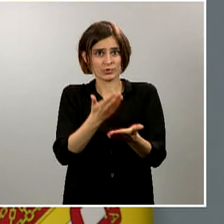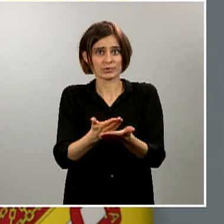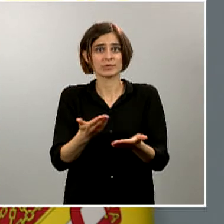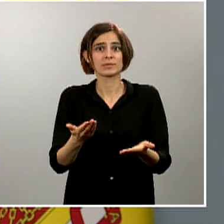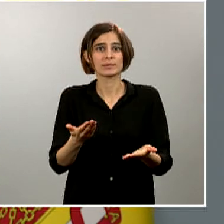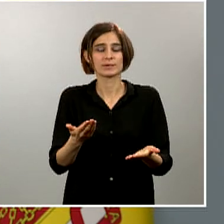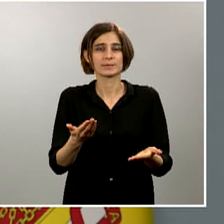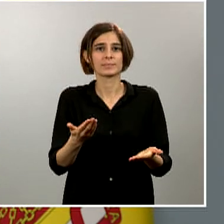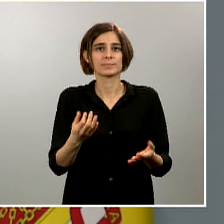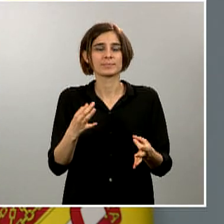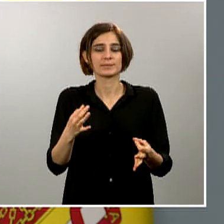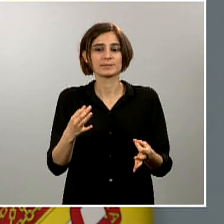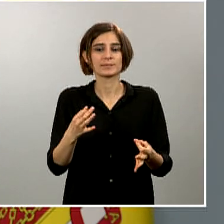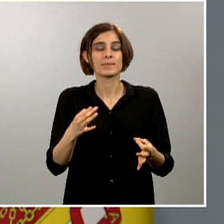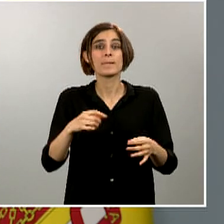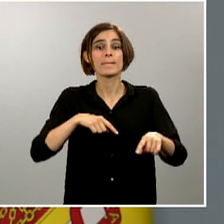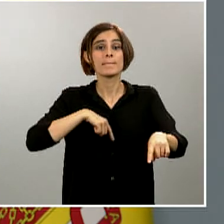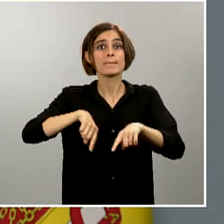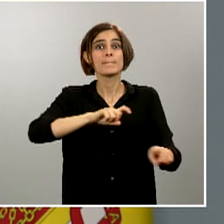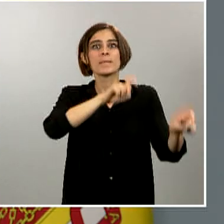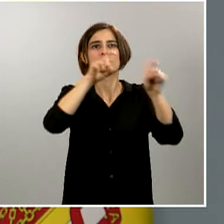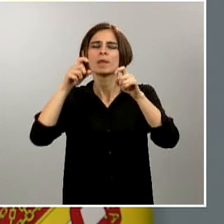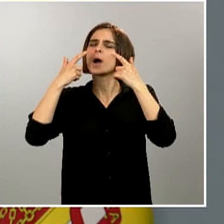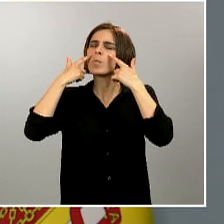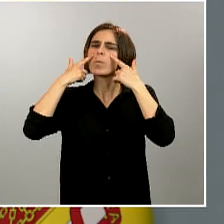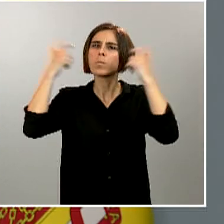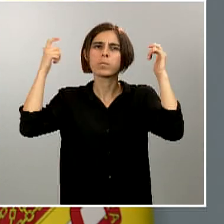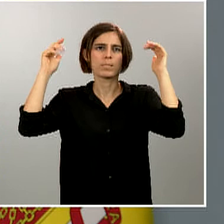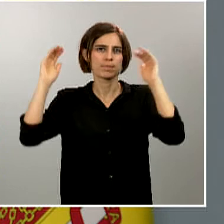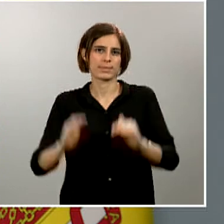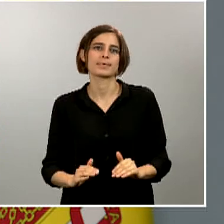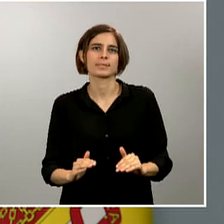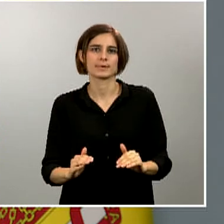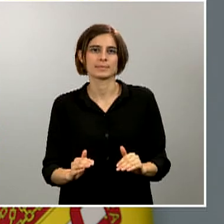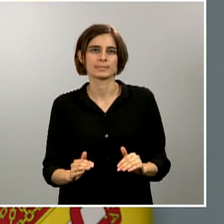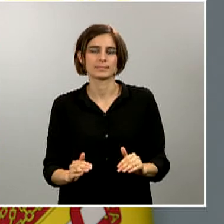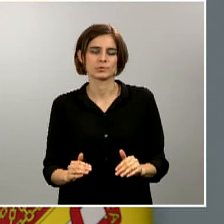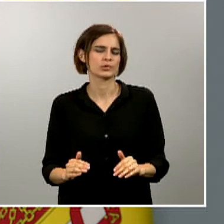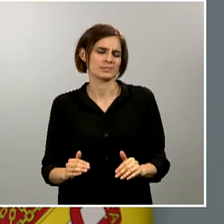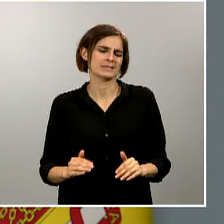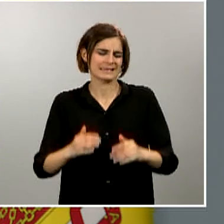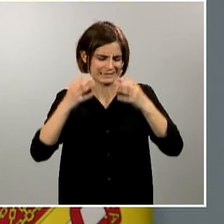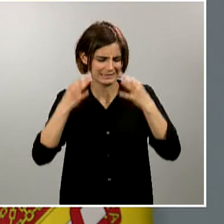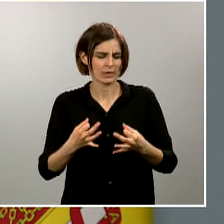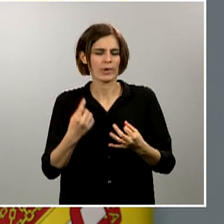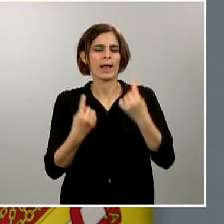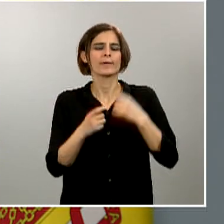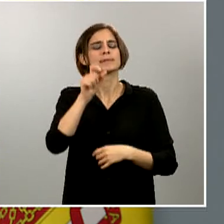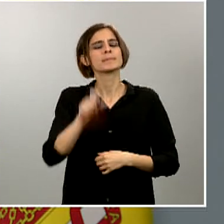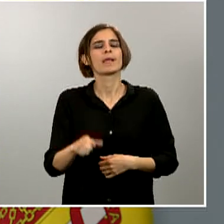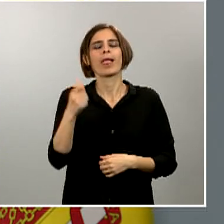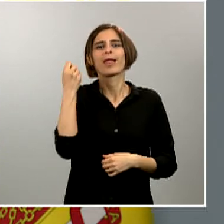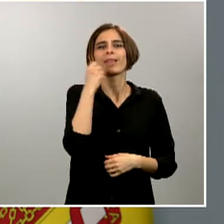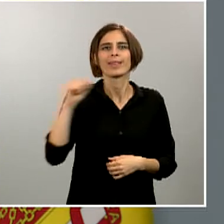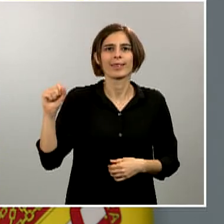términos indicados se ha reducido ostensiblemente. No dudo de que haya incumplimientos insolidarios y que hayan podido trasladarse a